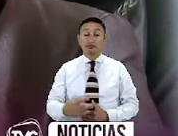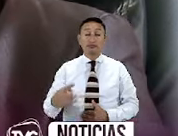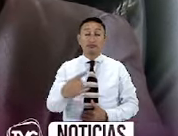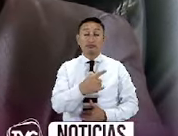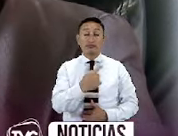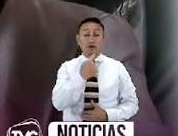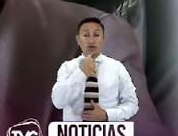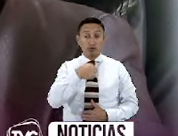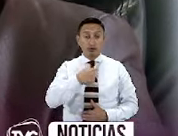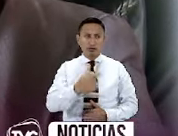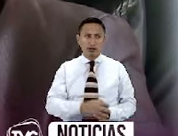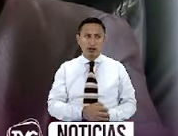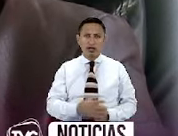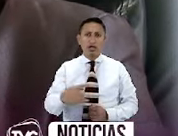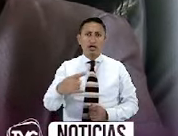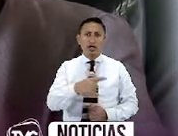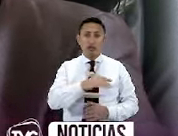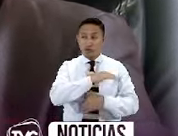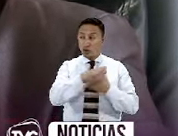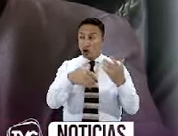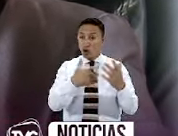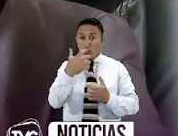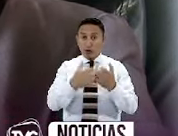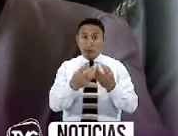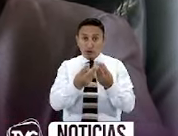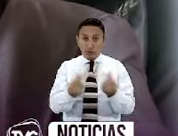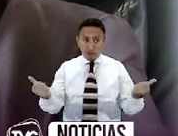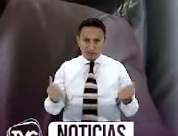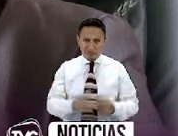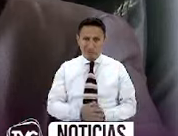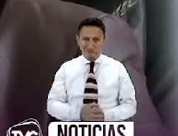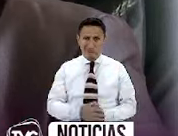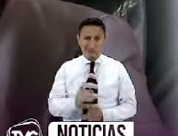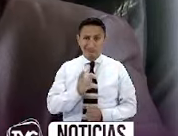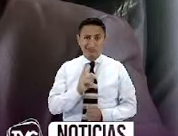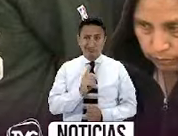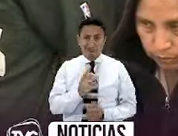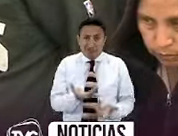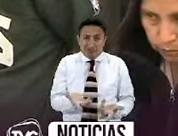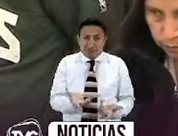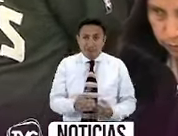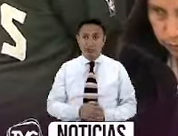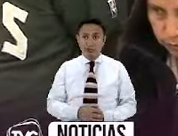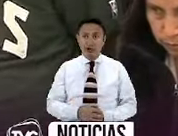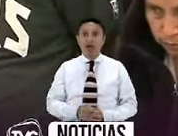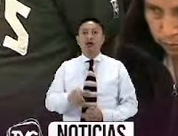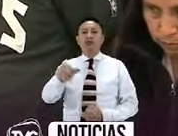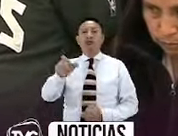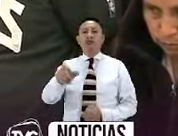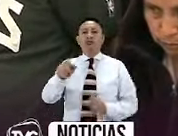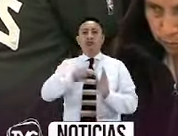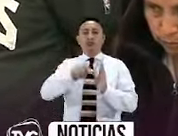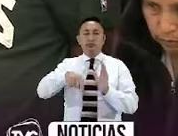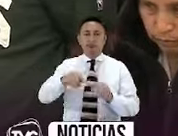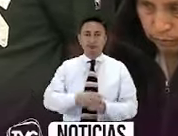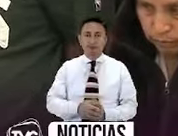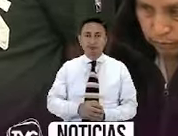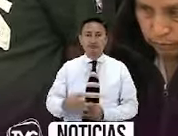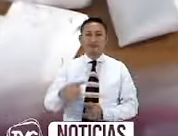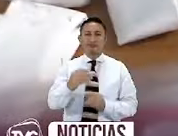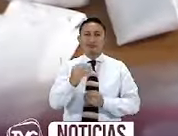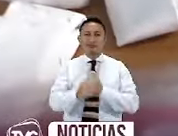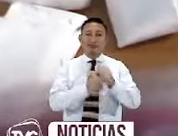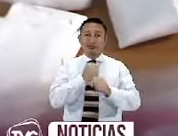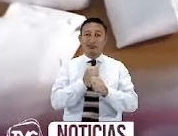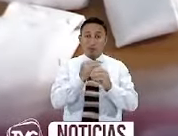va a resolver los problemas de seguridad que tenemos en el Ecuador. Expertos creen que el endurecimiento de penas sumado a